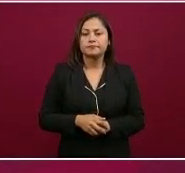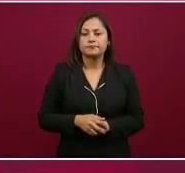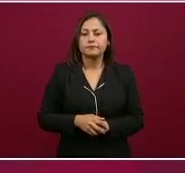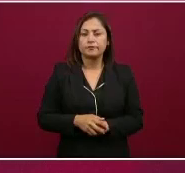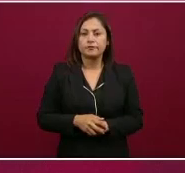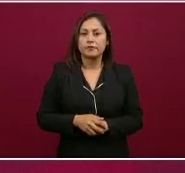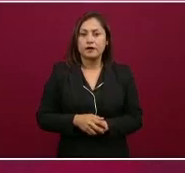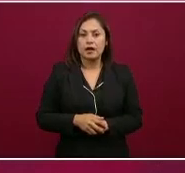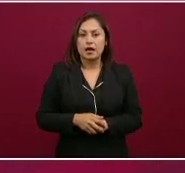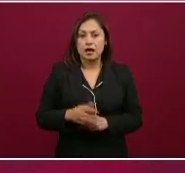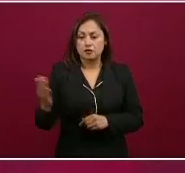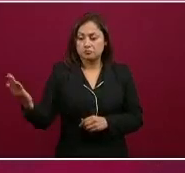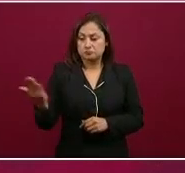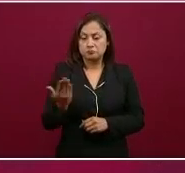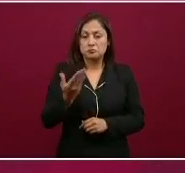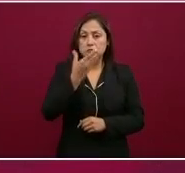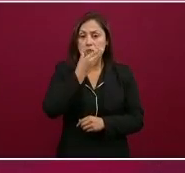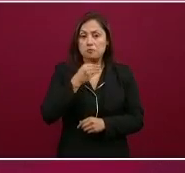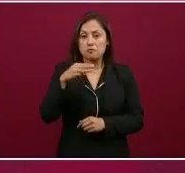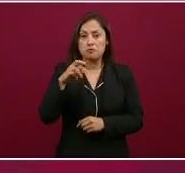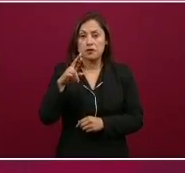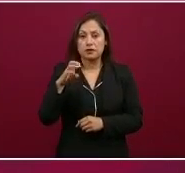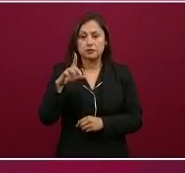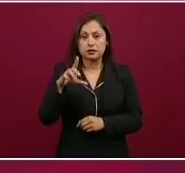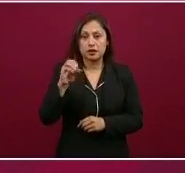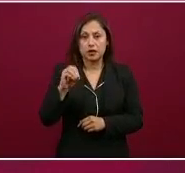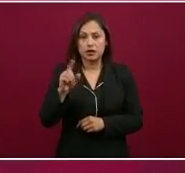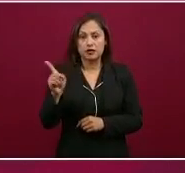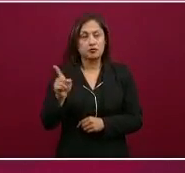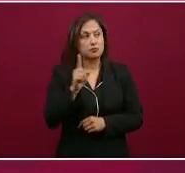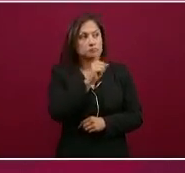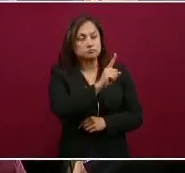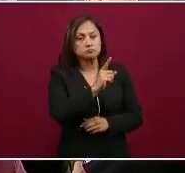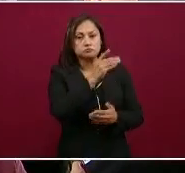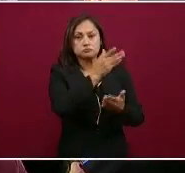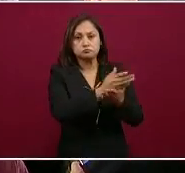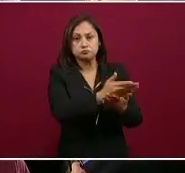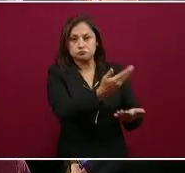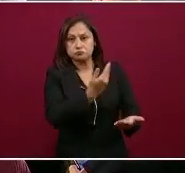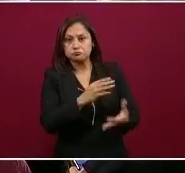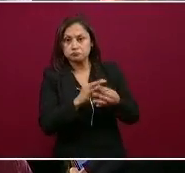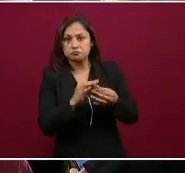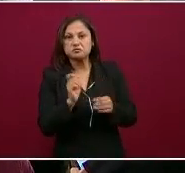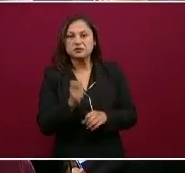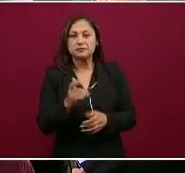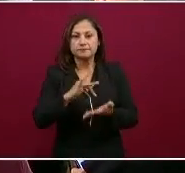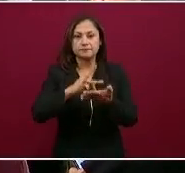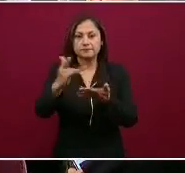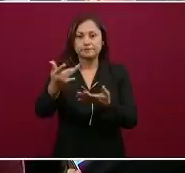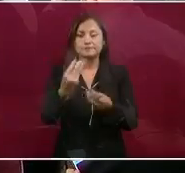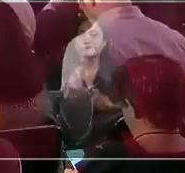decir Marcelo sobre sus gestiones en Washington. Muchas gracias.